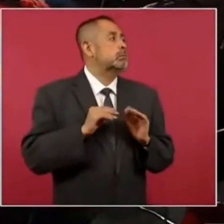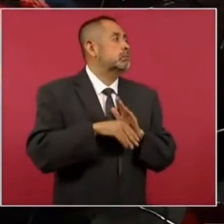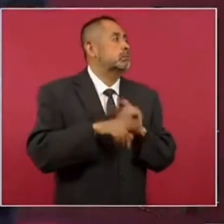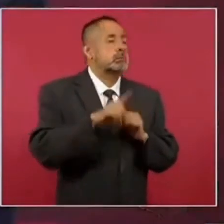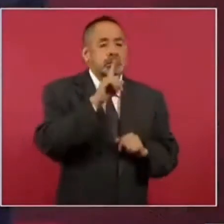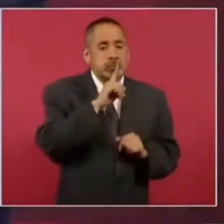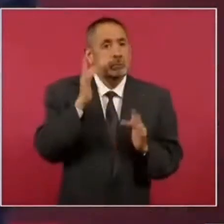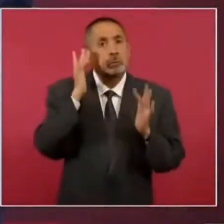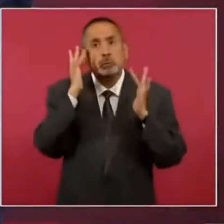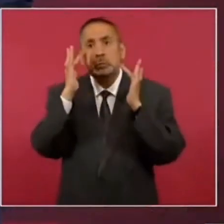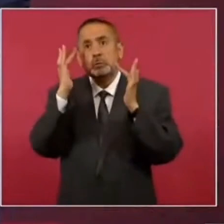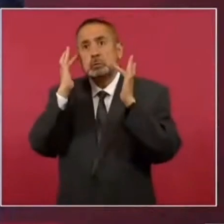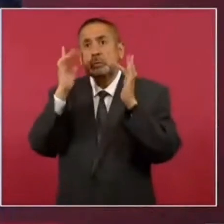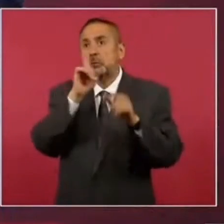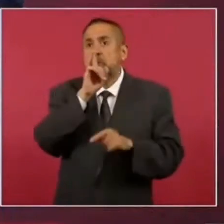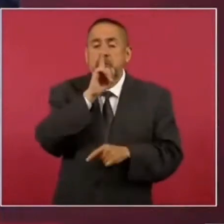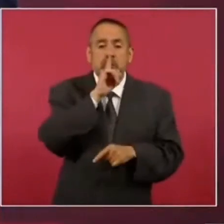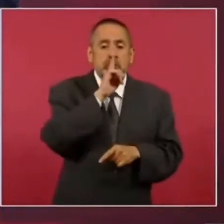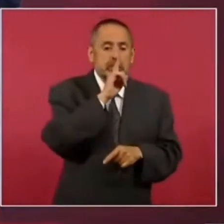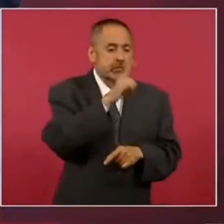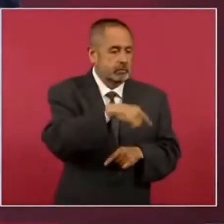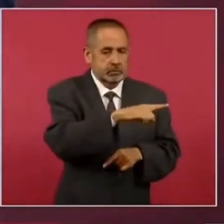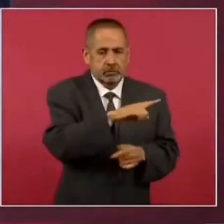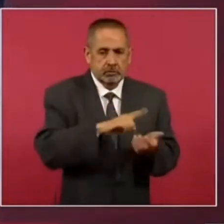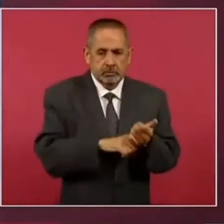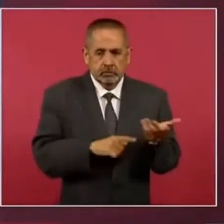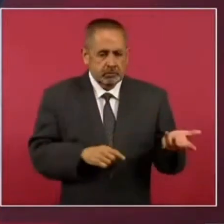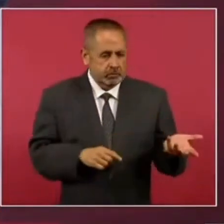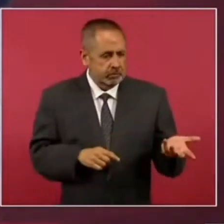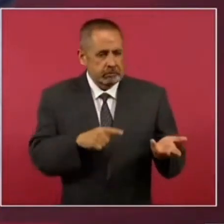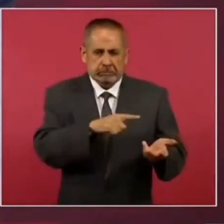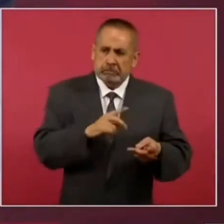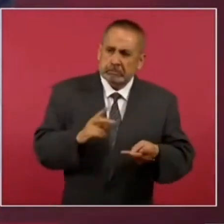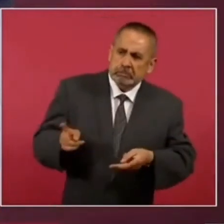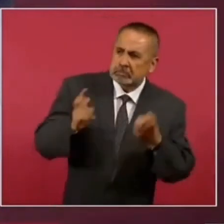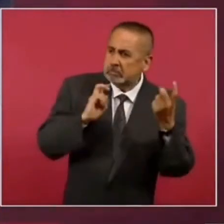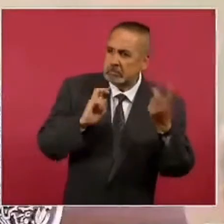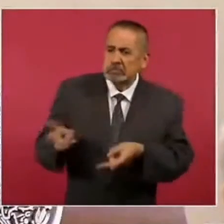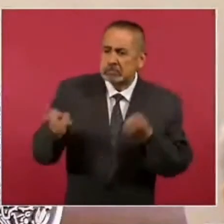los que guardaron silencio con todo este saqueo.